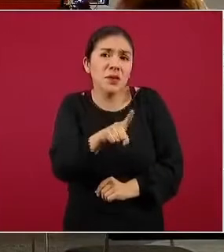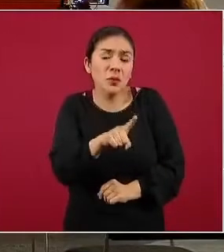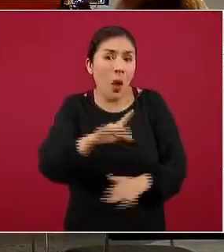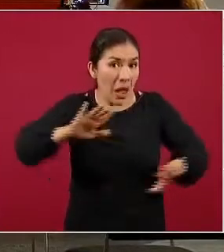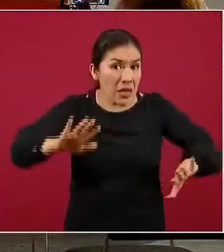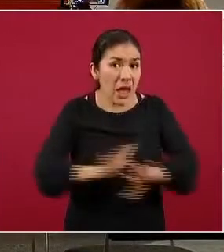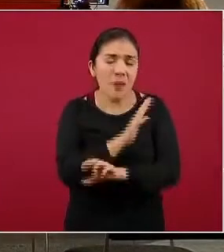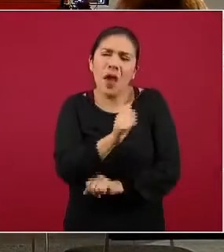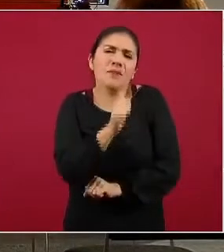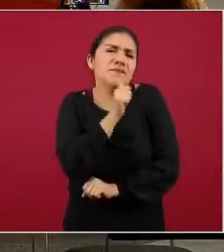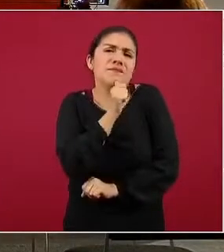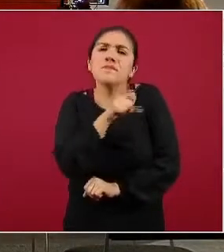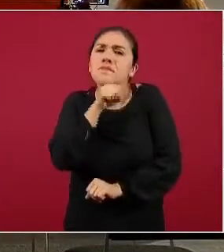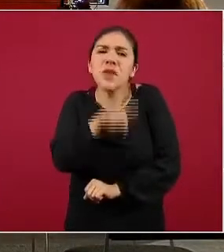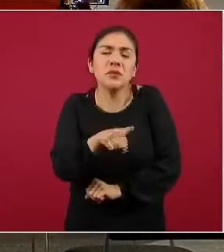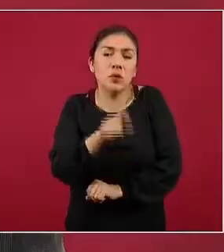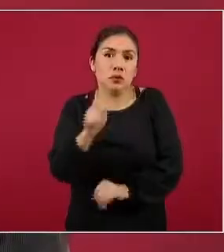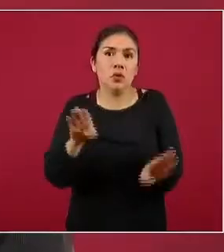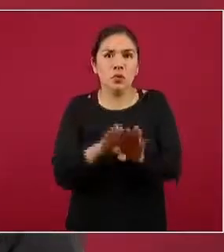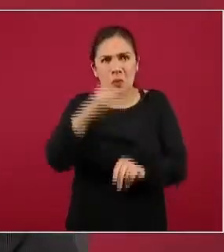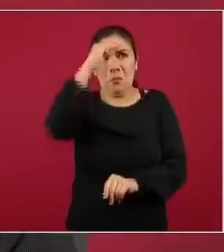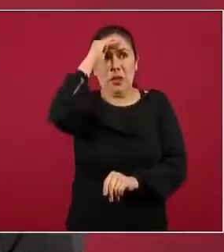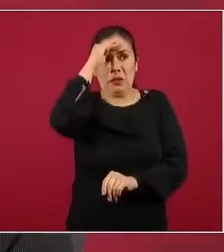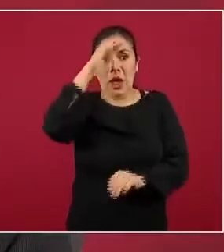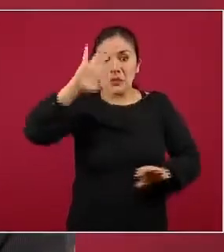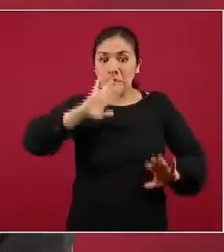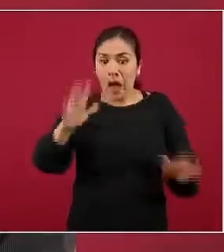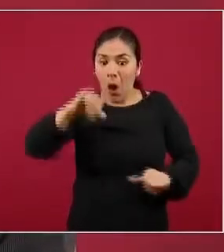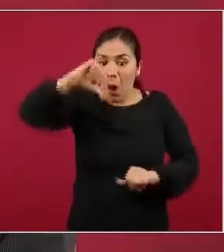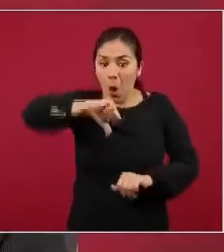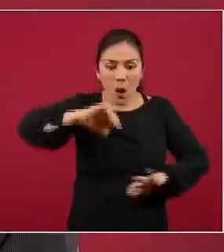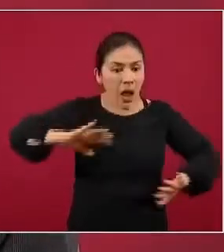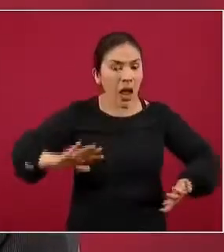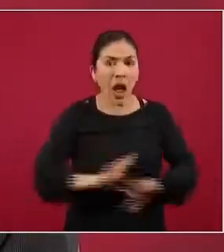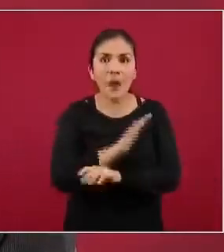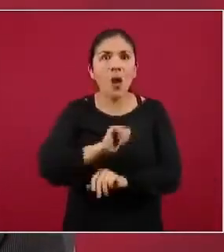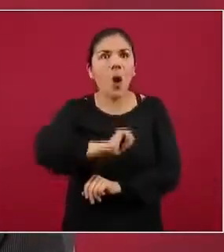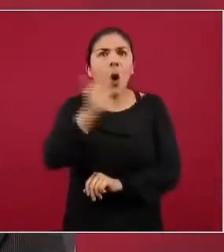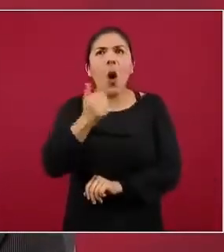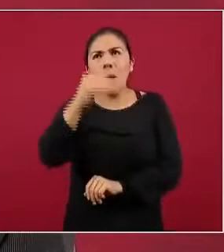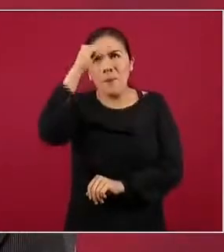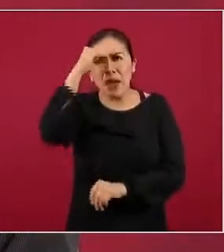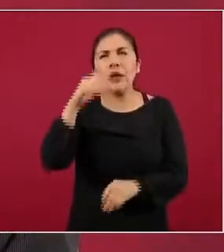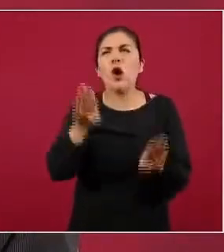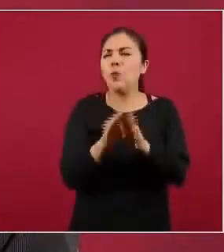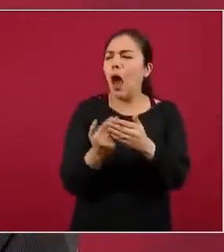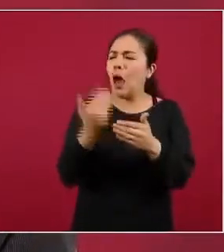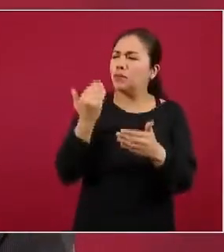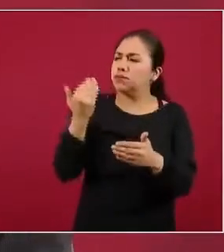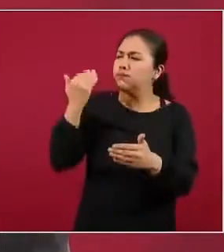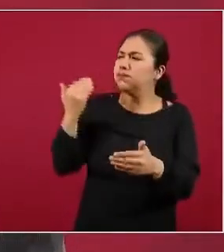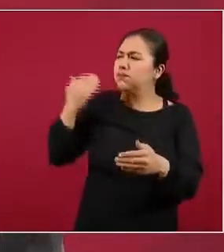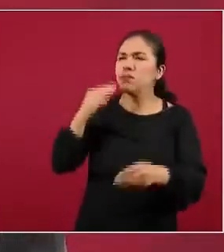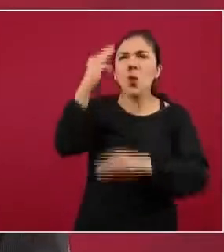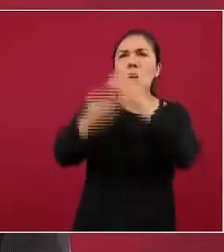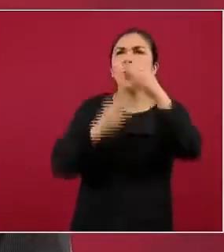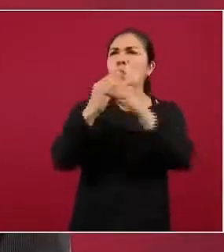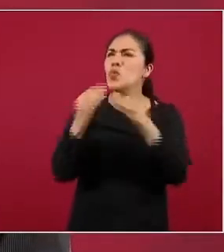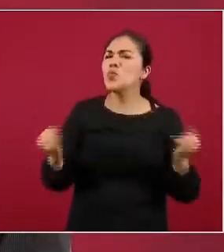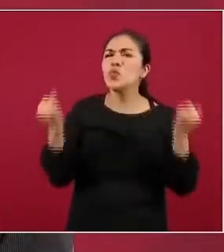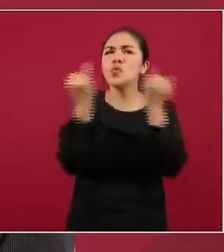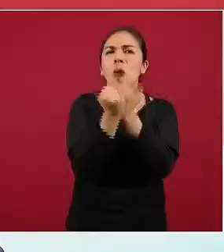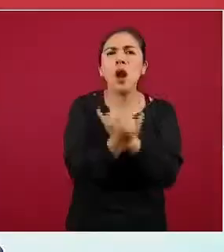han cambiado. Sería sorprendente pensar que de un día para otro algo que ha sido tan consistente en todo el mundo y que ha sido